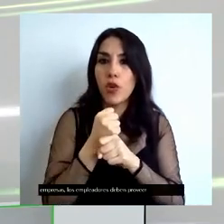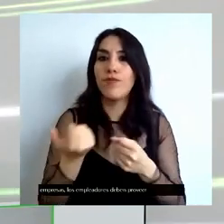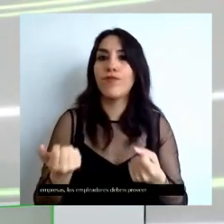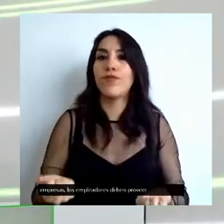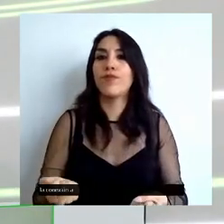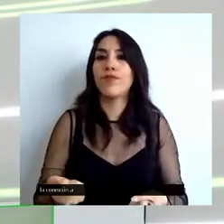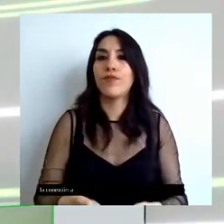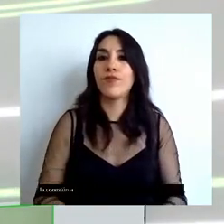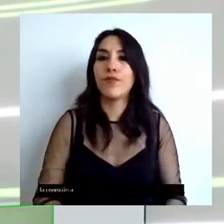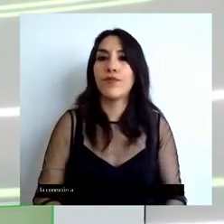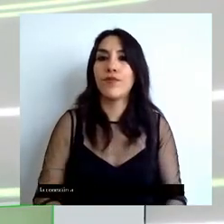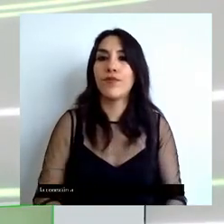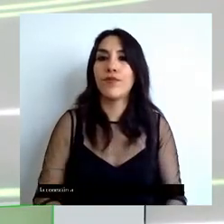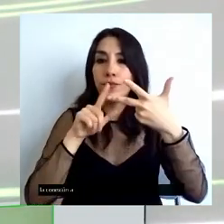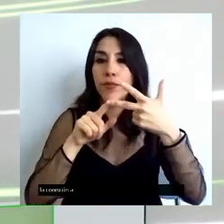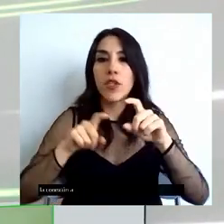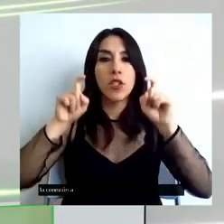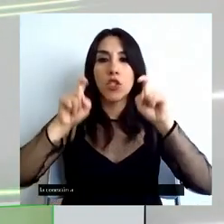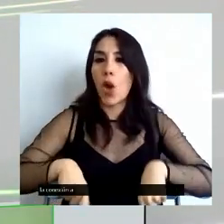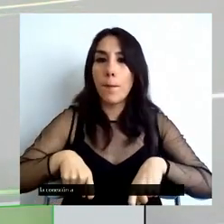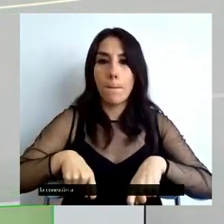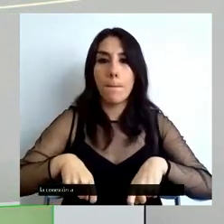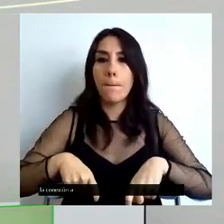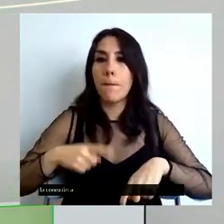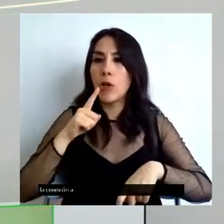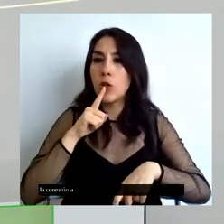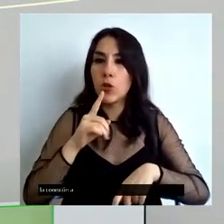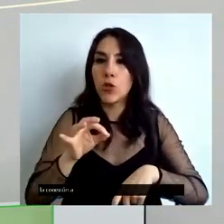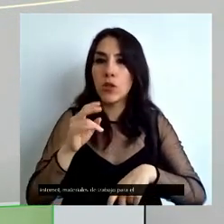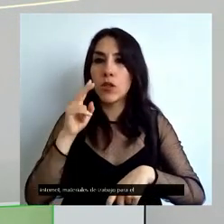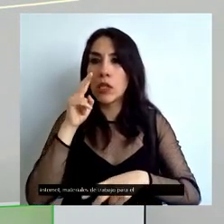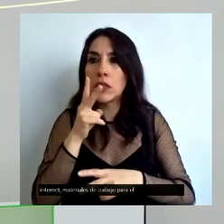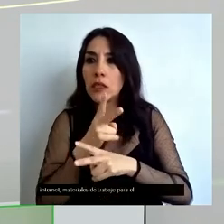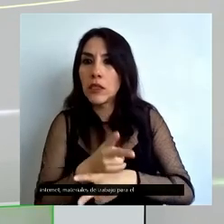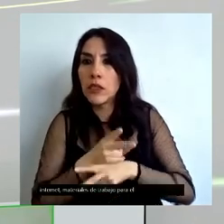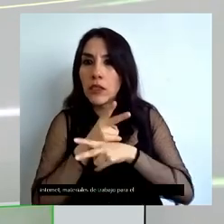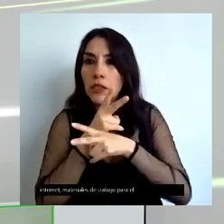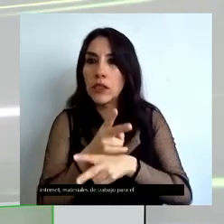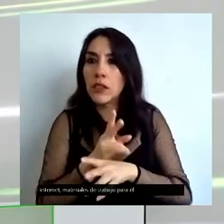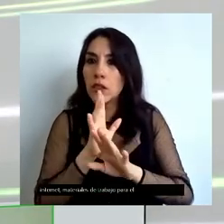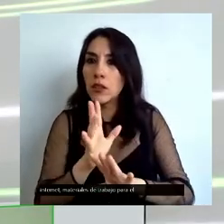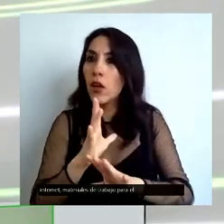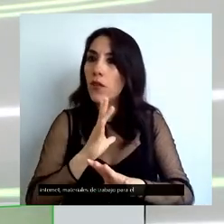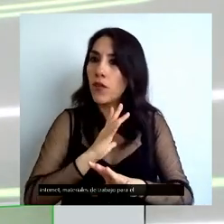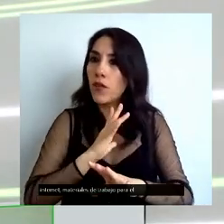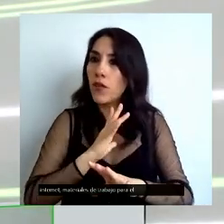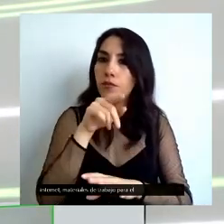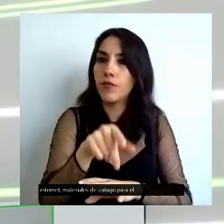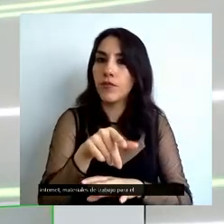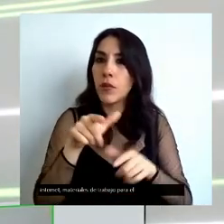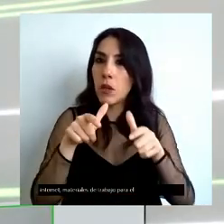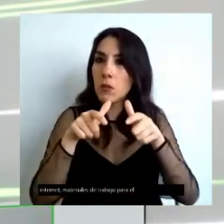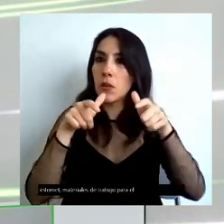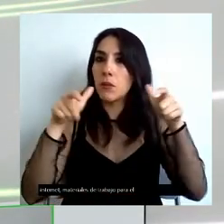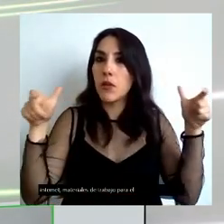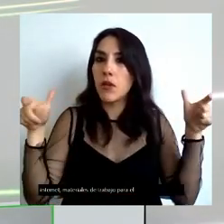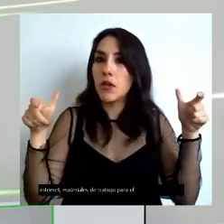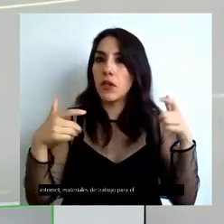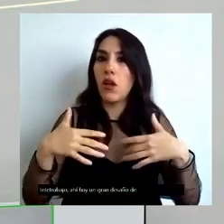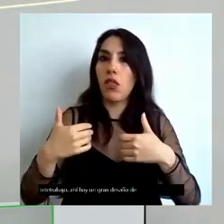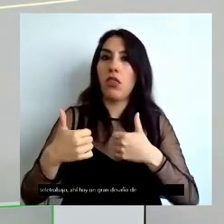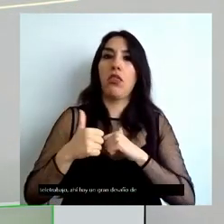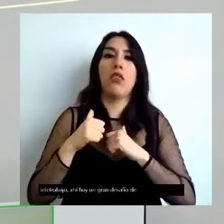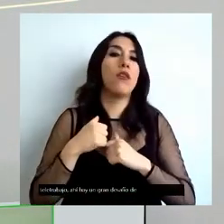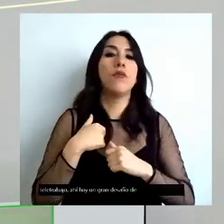tienen que garantizar un derecho a desconexión. Entonces ahí hay un gran desafío de cómo la institución laboral, la